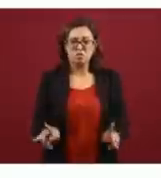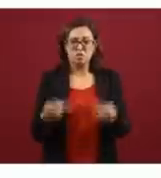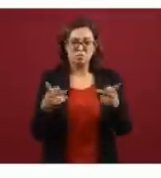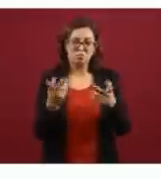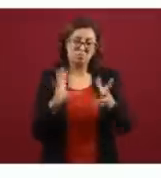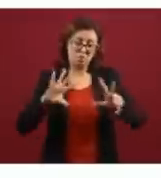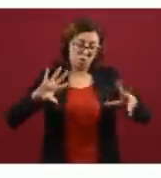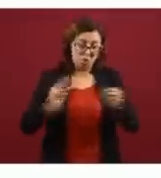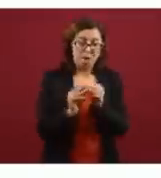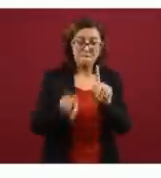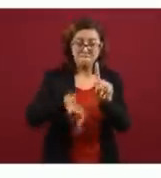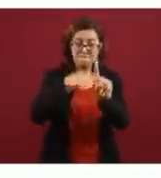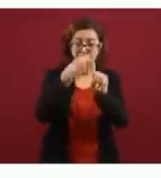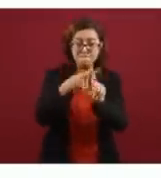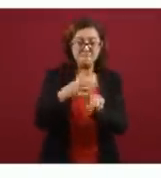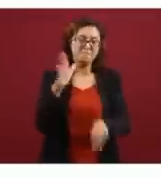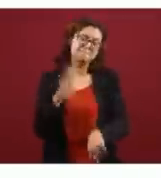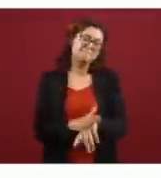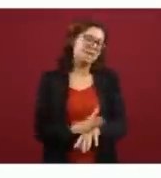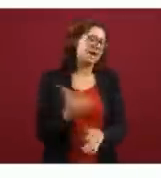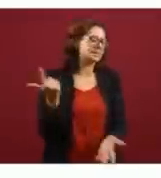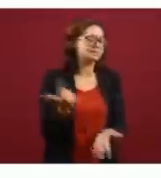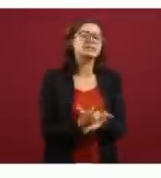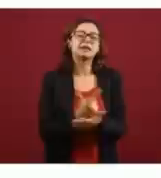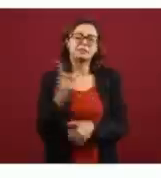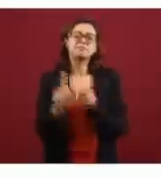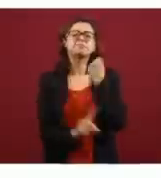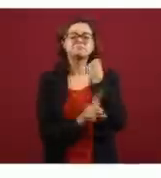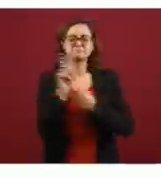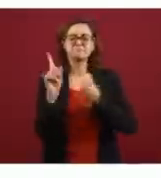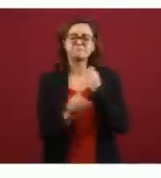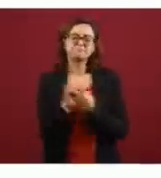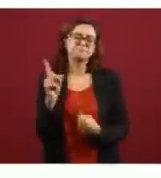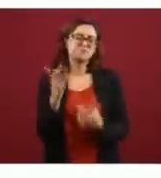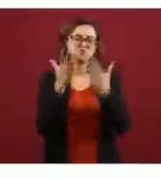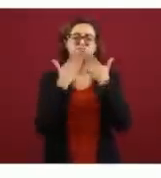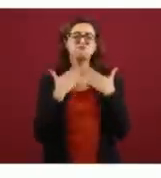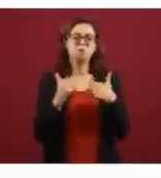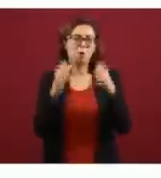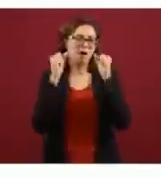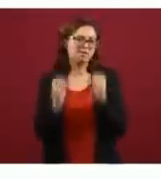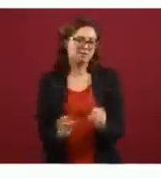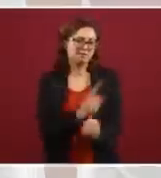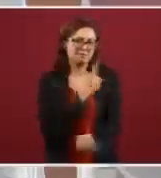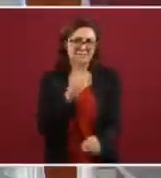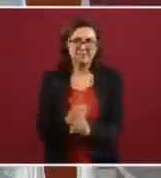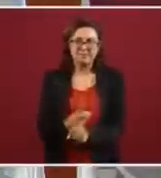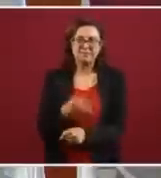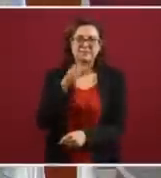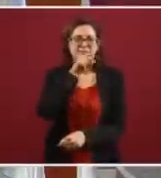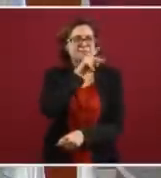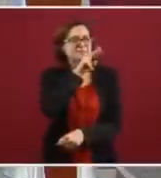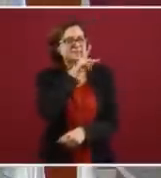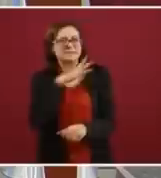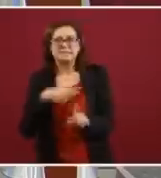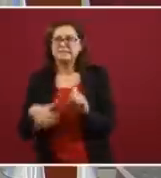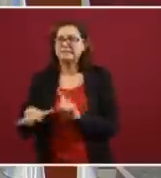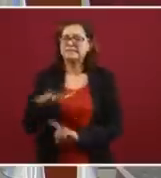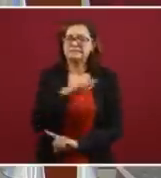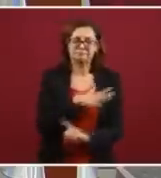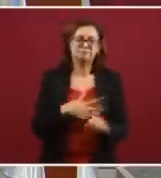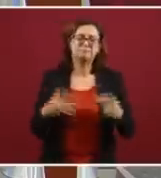ninguna duda el de la inseguridad es el mayor, el tema de mayor preocupación de todos